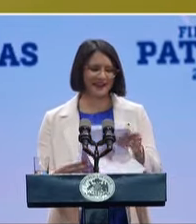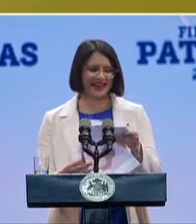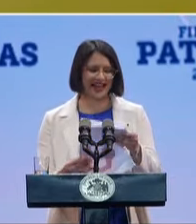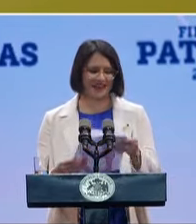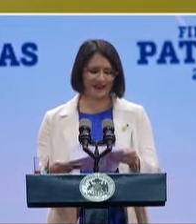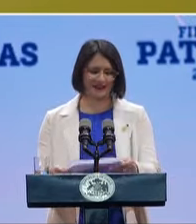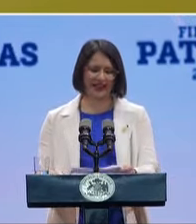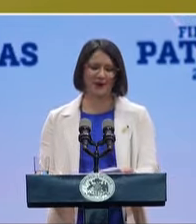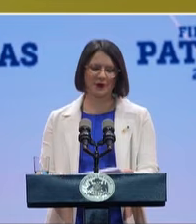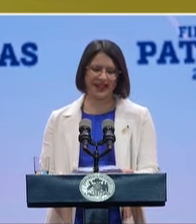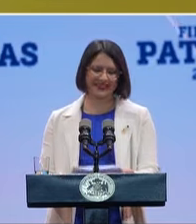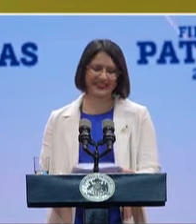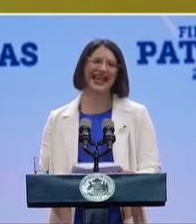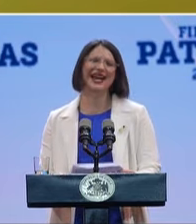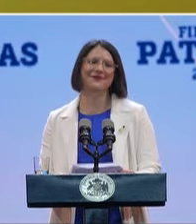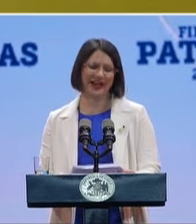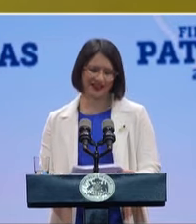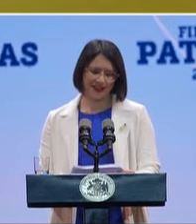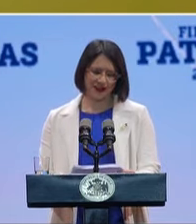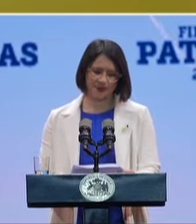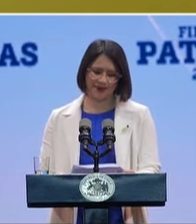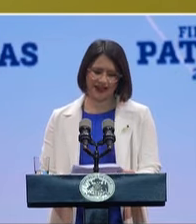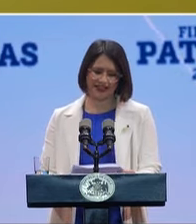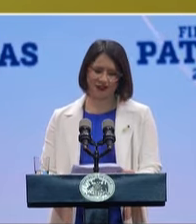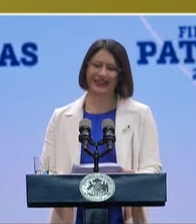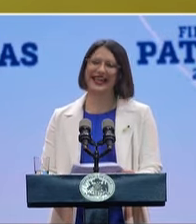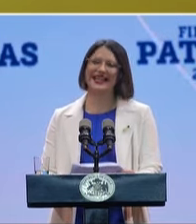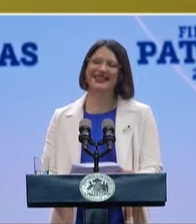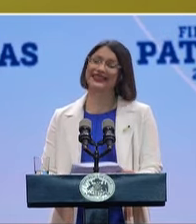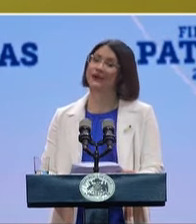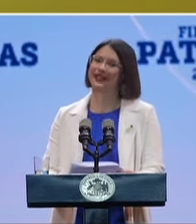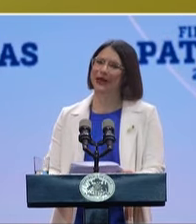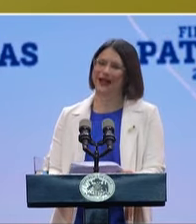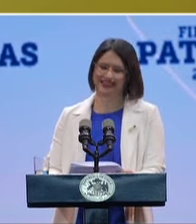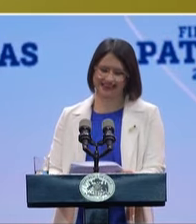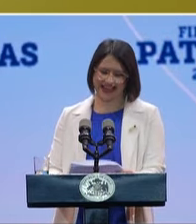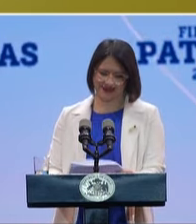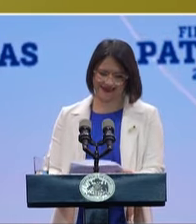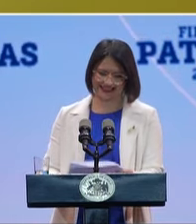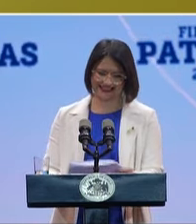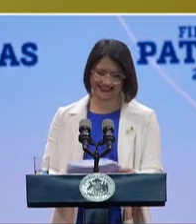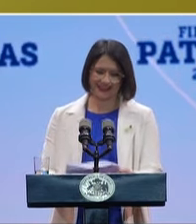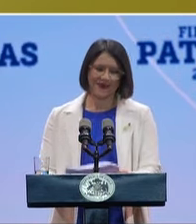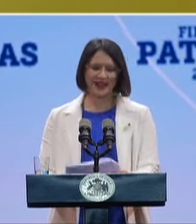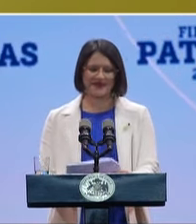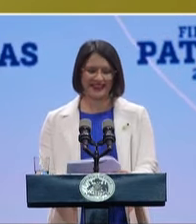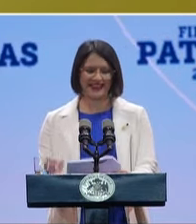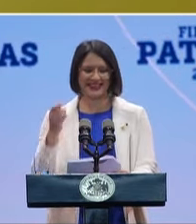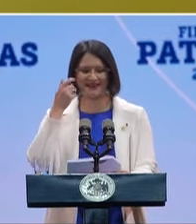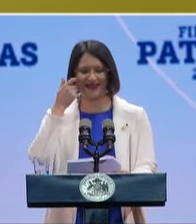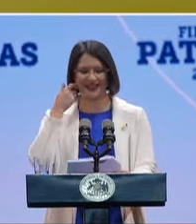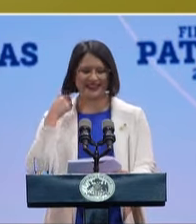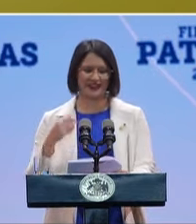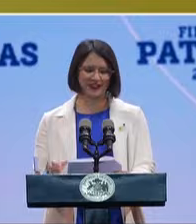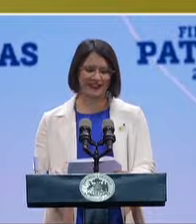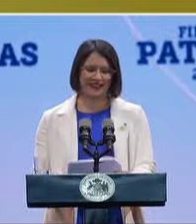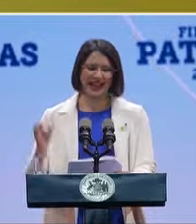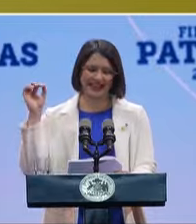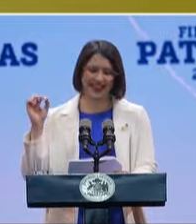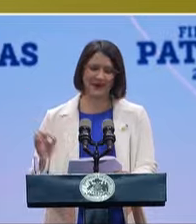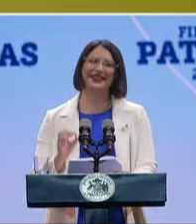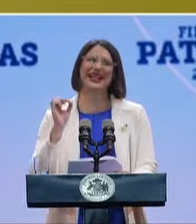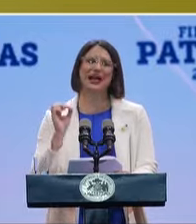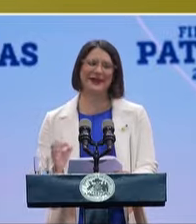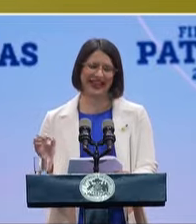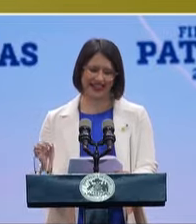candidatos a la presidencia y en un tercer nivel los expresidentes. En ese sentido, Trump cumple con dos de